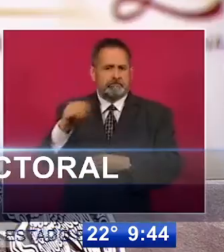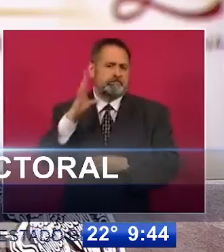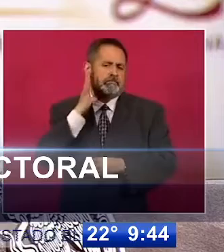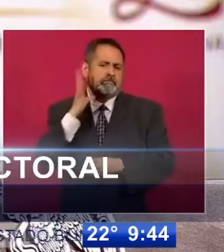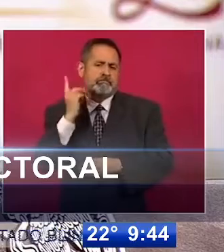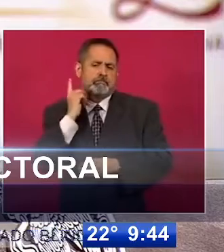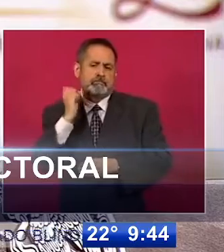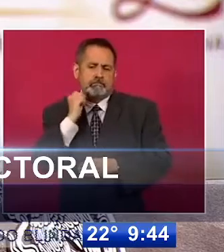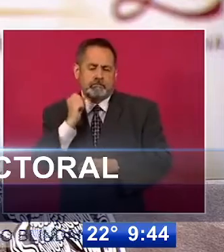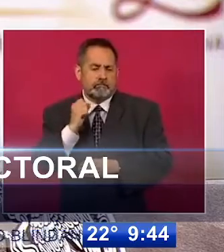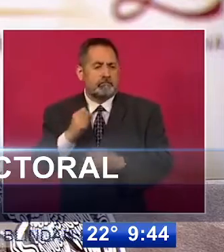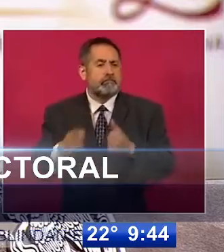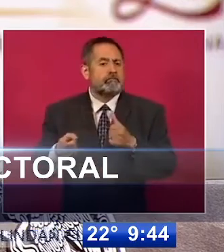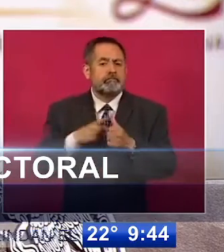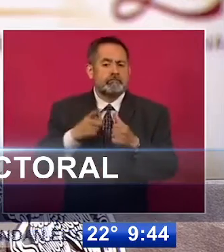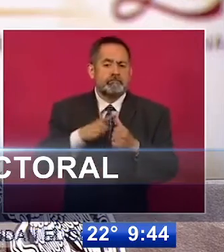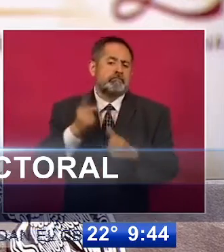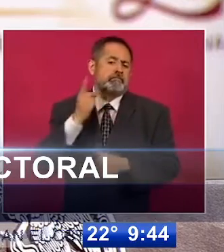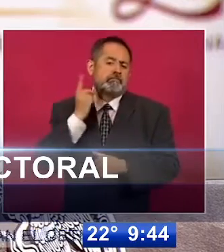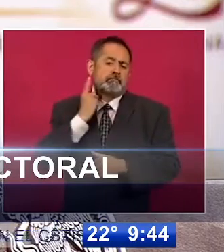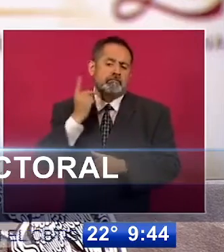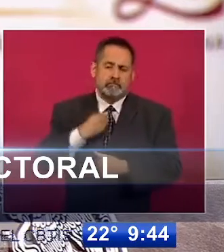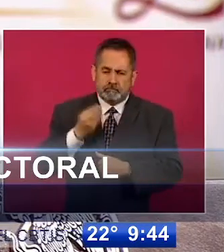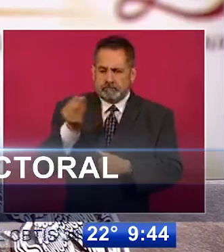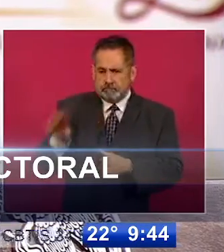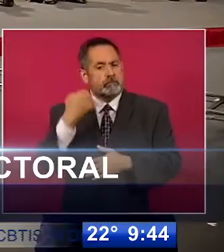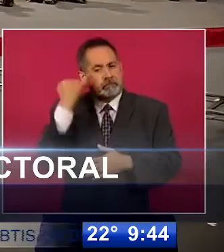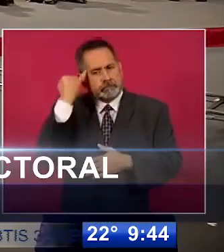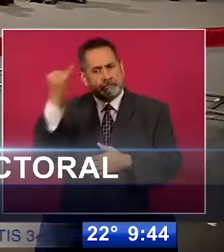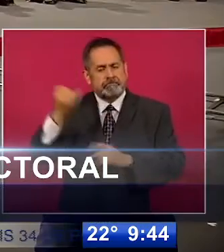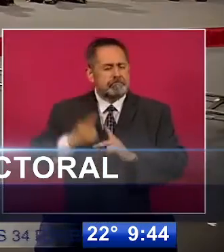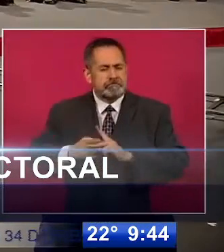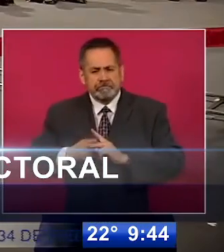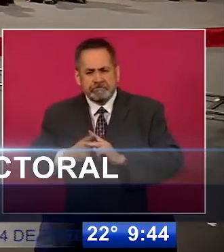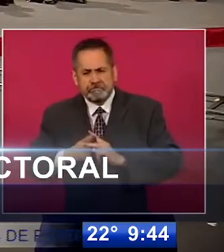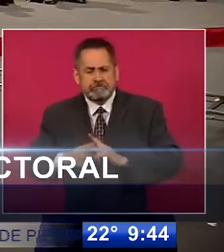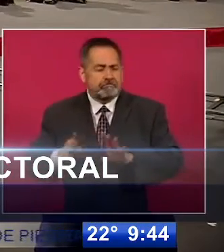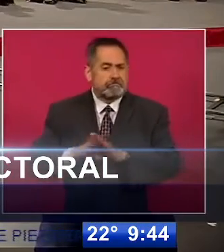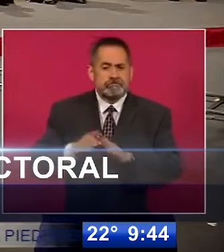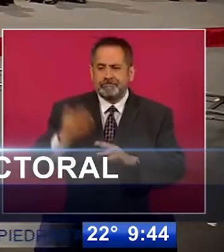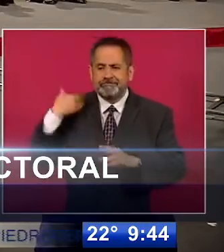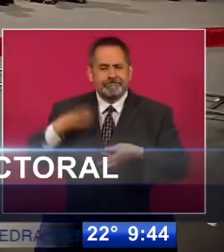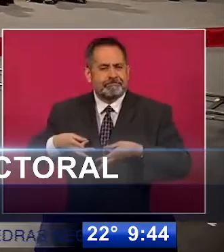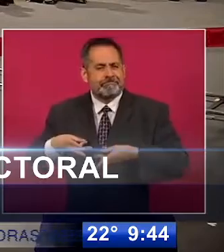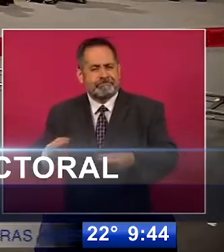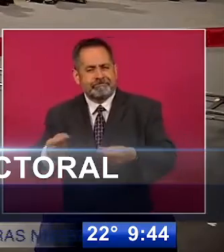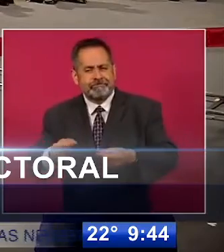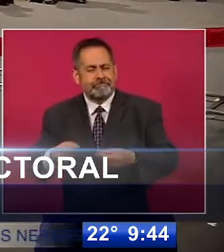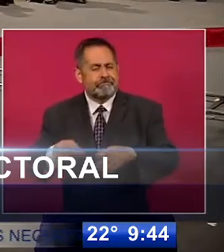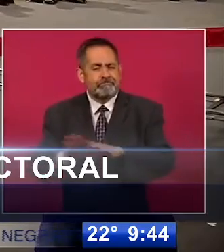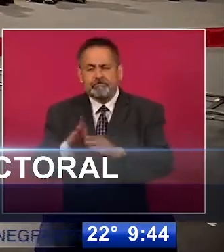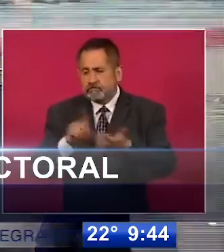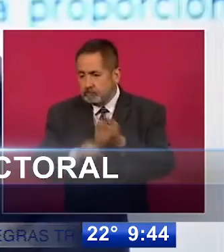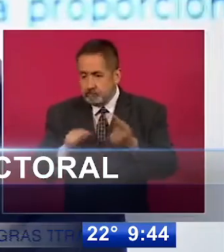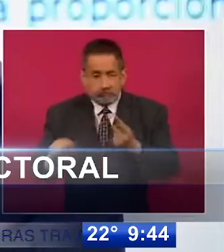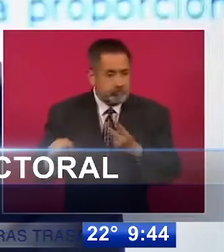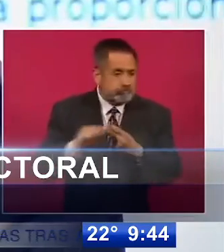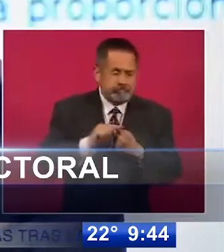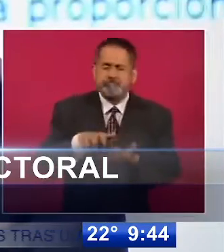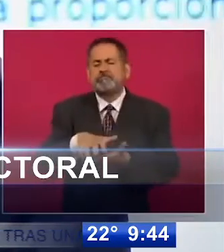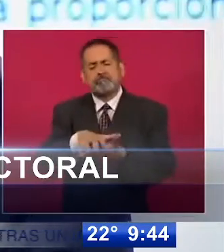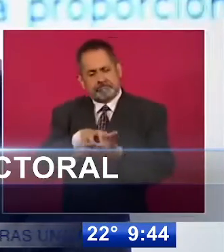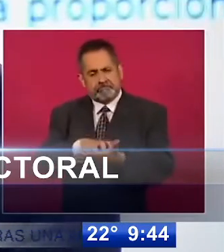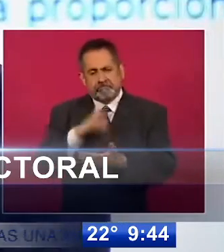yo la verdad sinceramente no creo ya este tipo de situaciones porque ha dicho tantas cosas al presidente que a la mera hora ya su